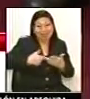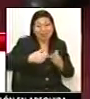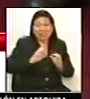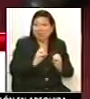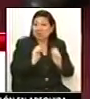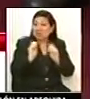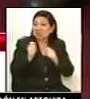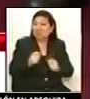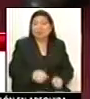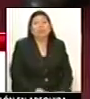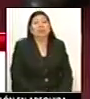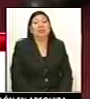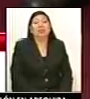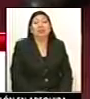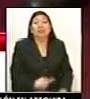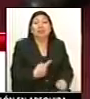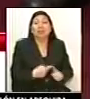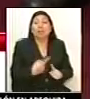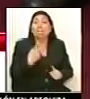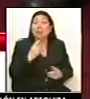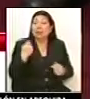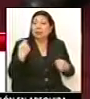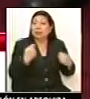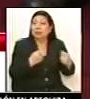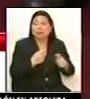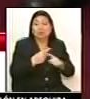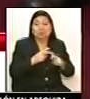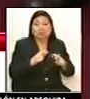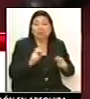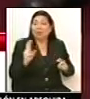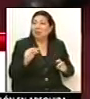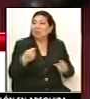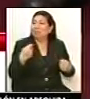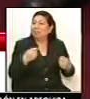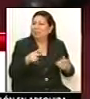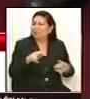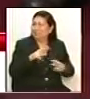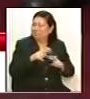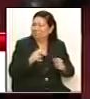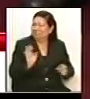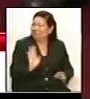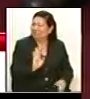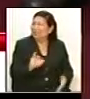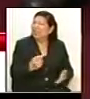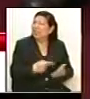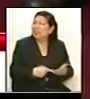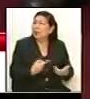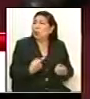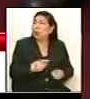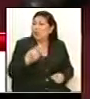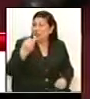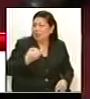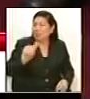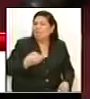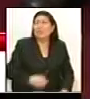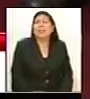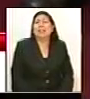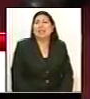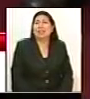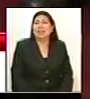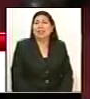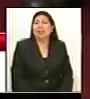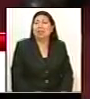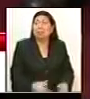no se le da una exoneración para inversión en exploración, no van a invertir en exploración. ¿Qué es lo que ocurre de verdad, señor presidente?